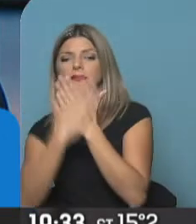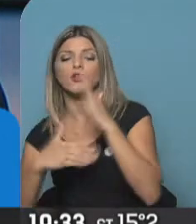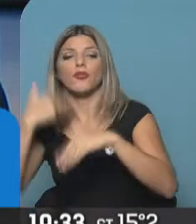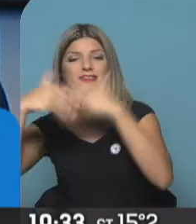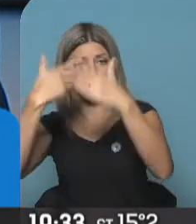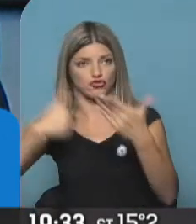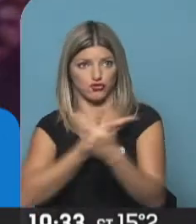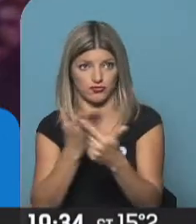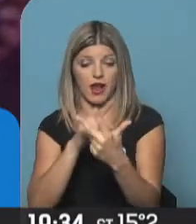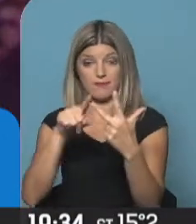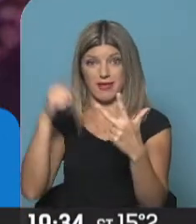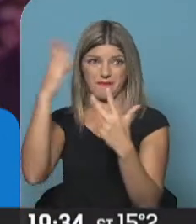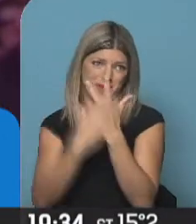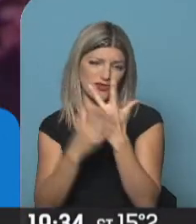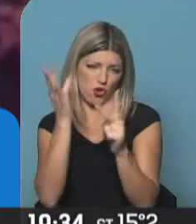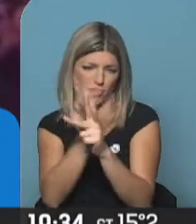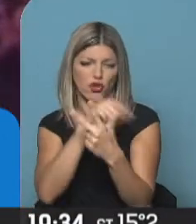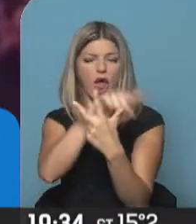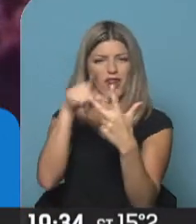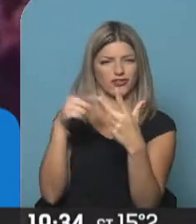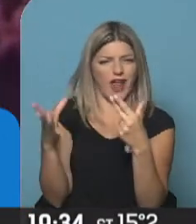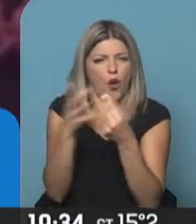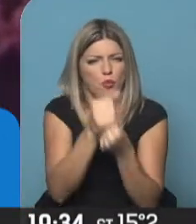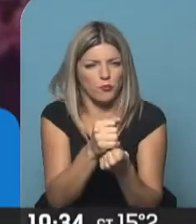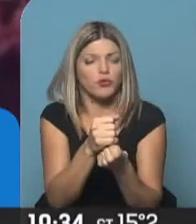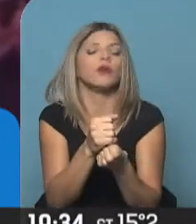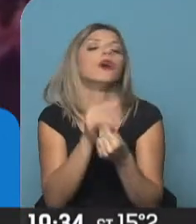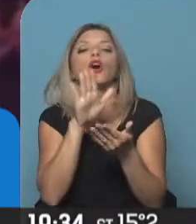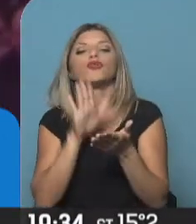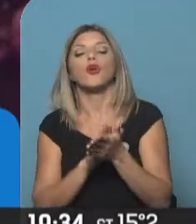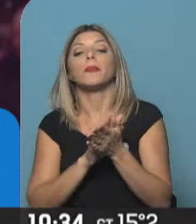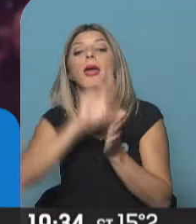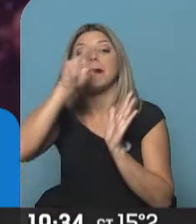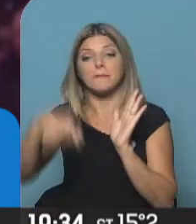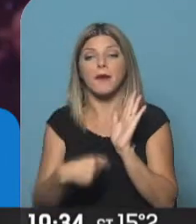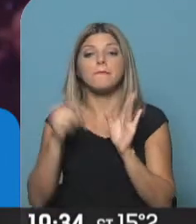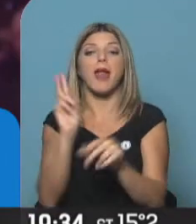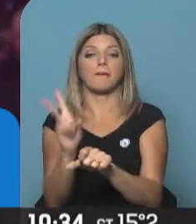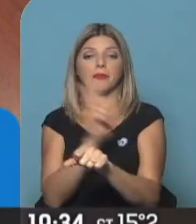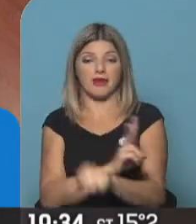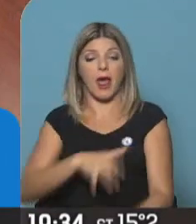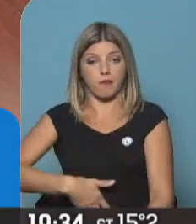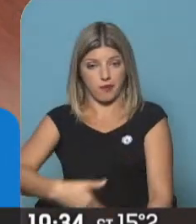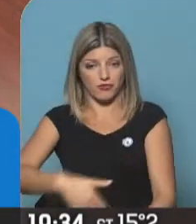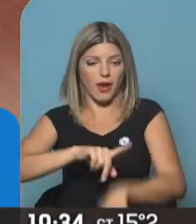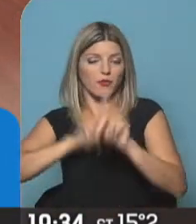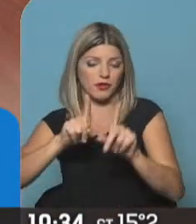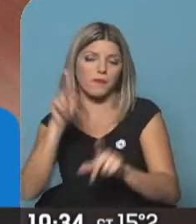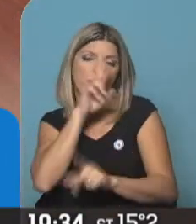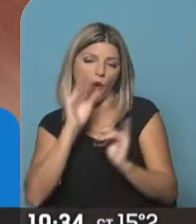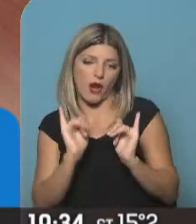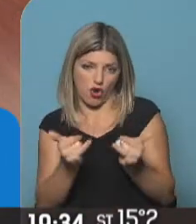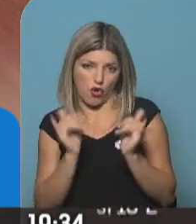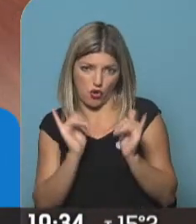junto con nosotros en lo que es el plan para la prevención del embarazo no intencional en la adolescencia que ha estado tan en boga por